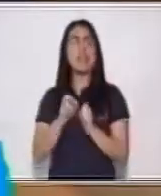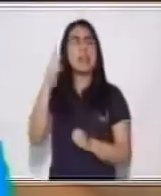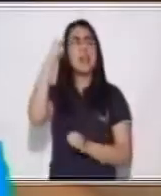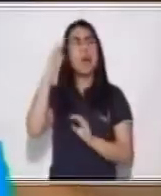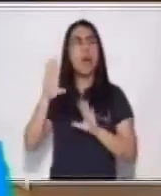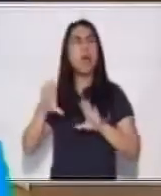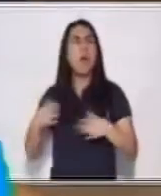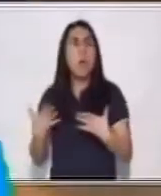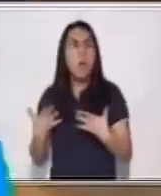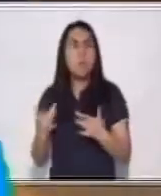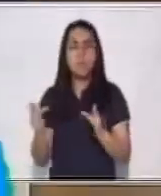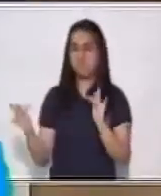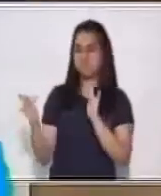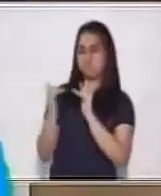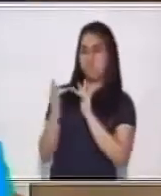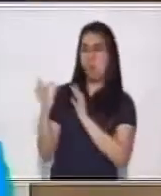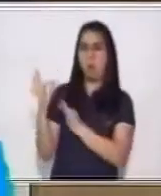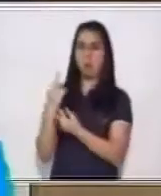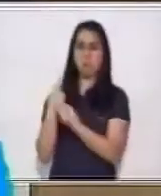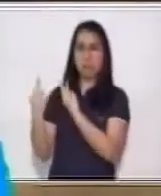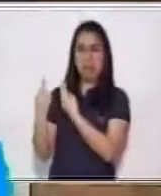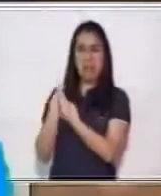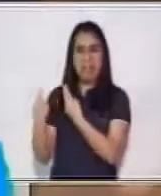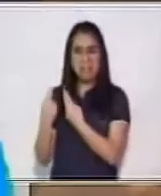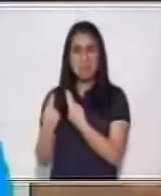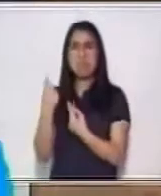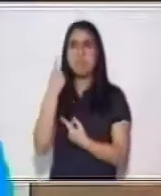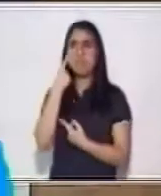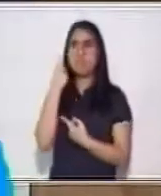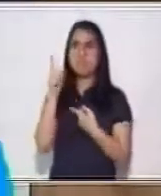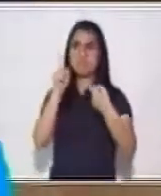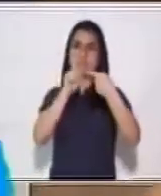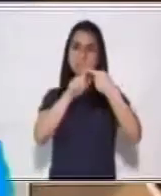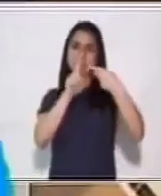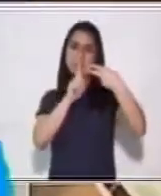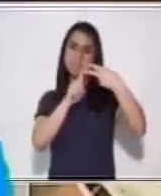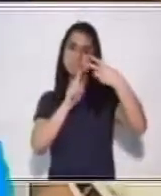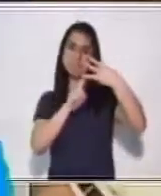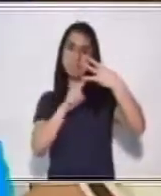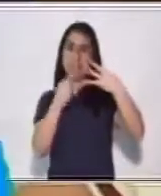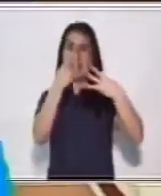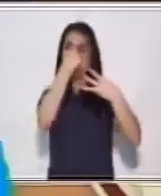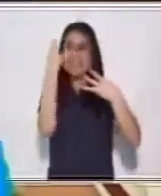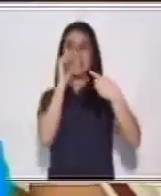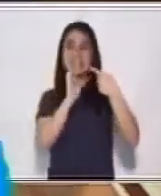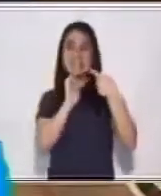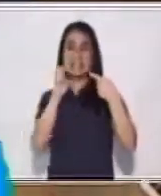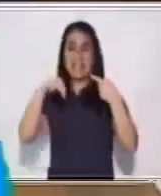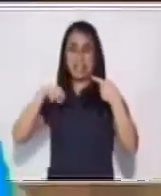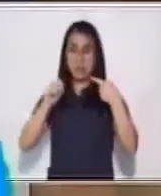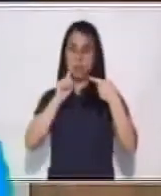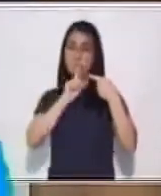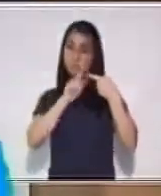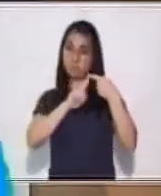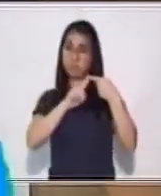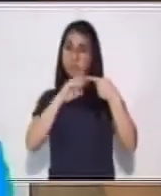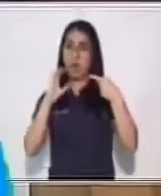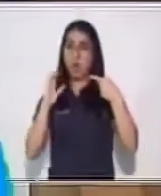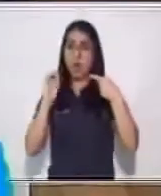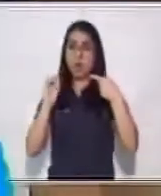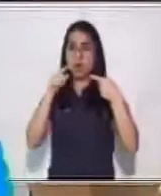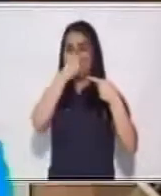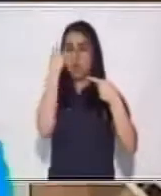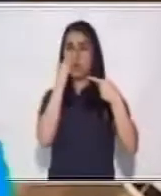entre la función seno, coseno y tangente. Función seno de este ángulo que nosotros